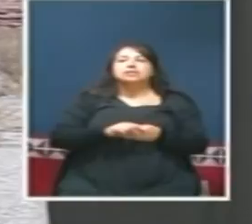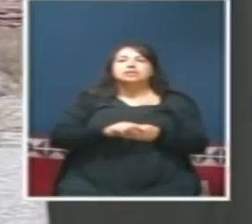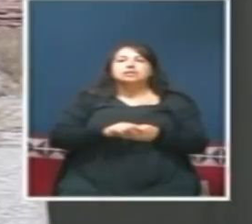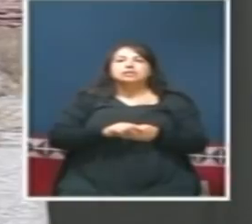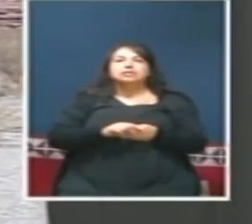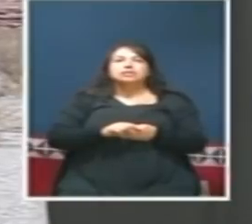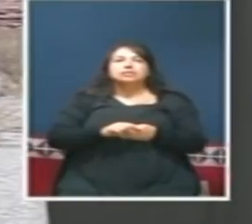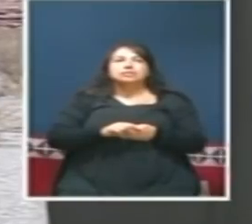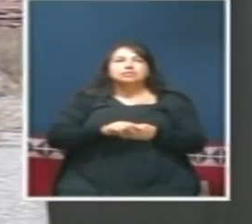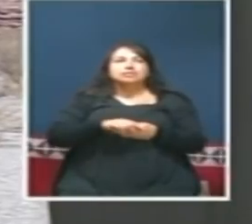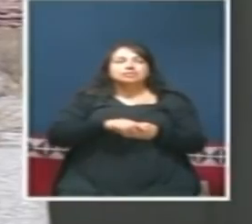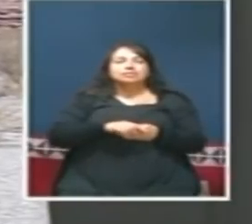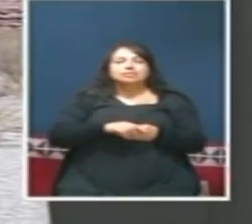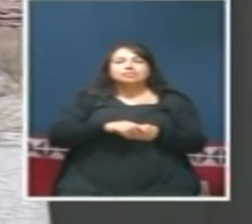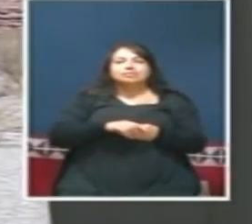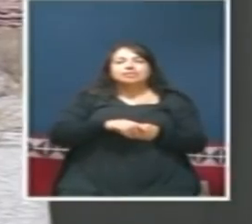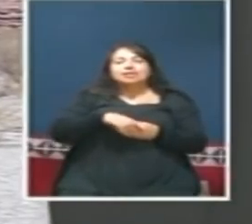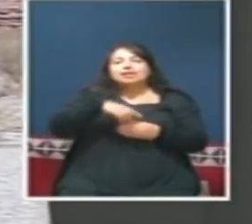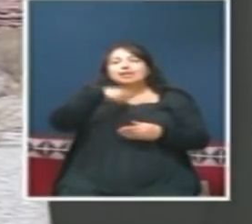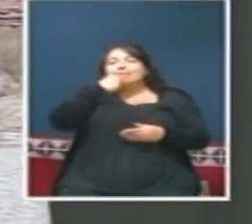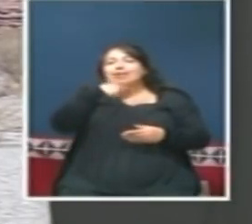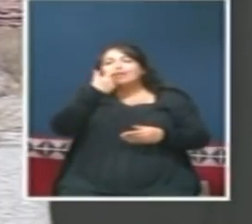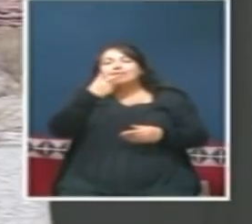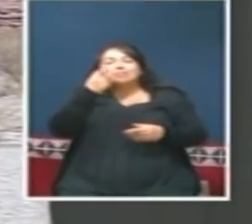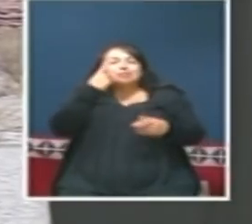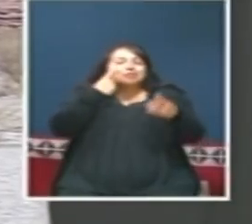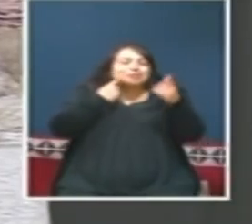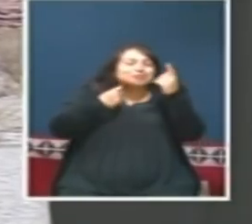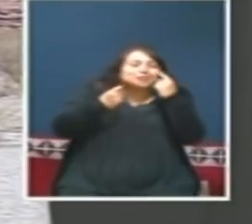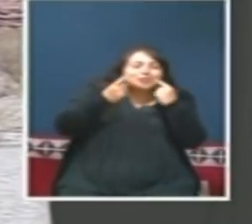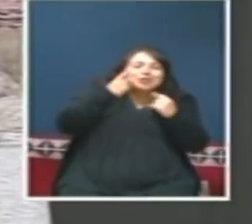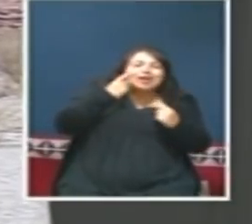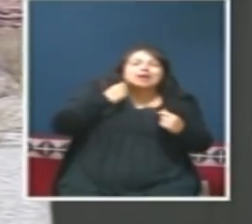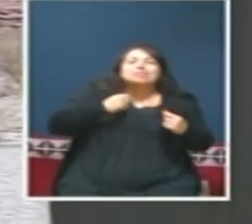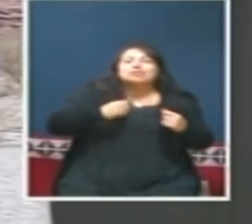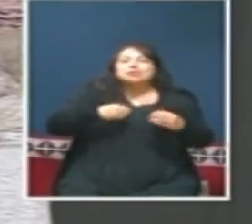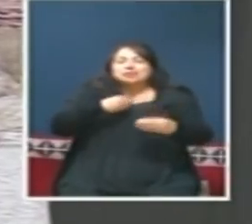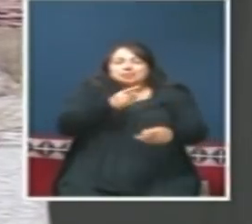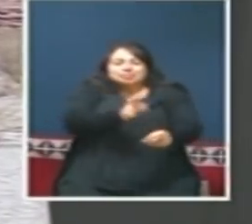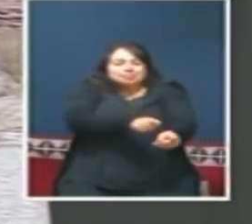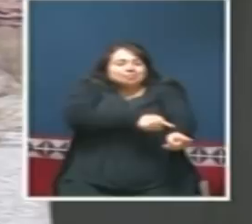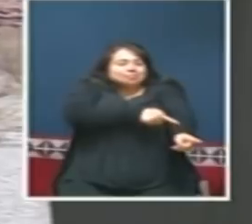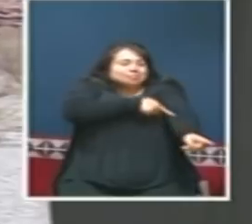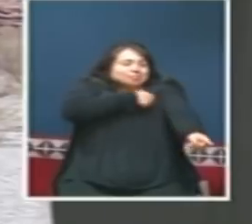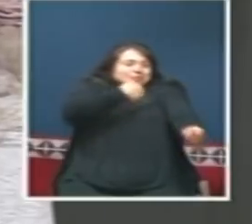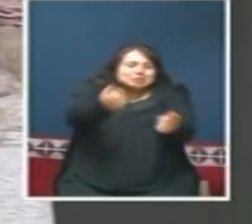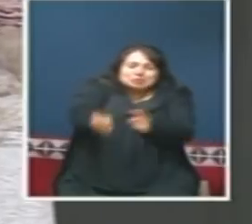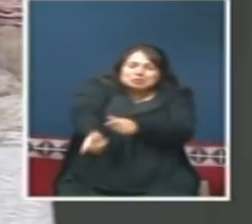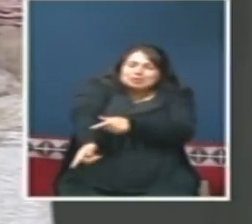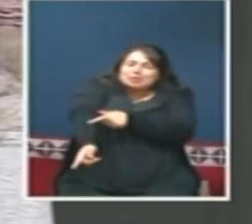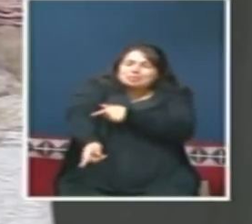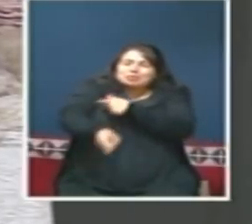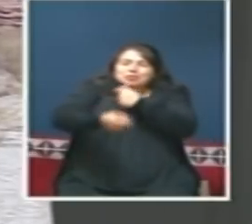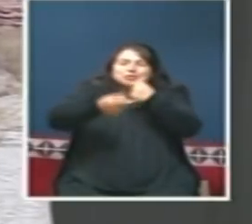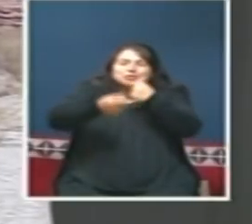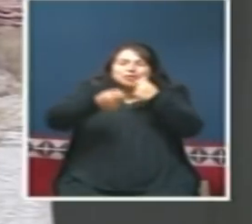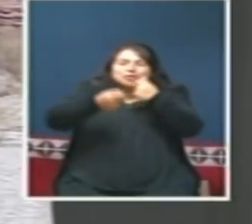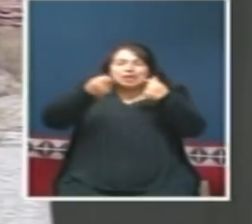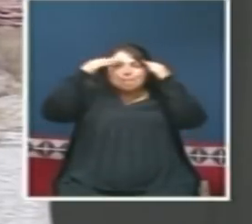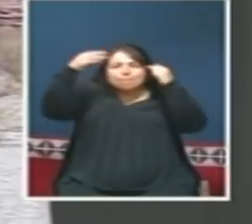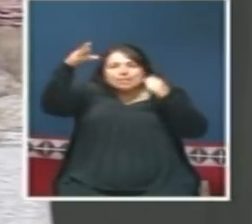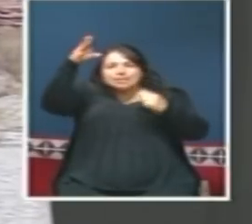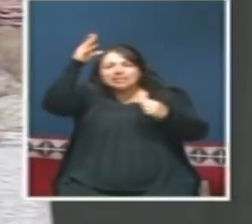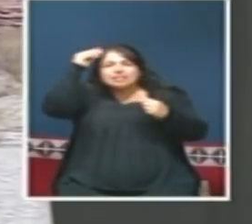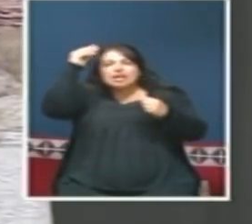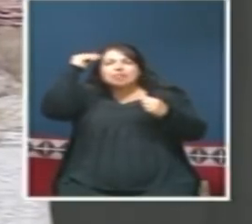nos reímos, lloramos, nos emocionamos. Tuvimos el momento de reflexión. Yo creo que